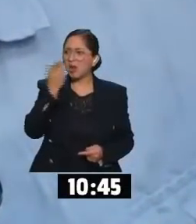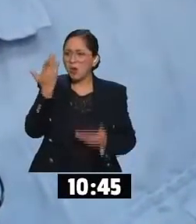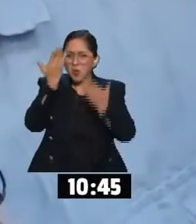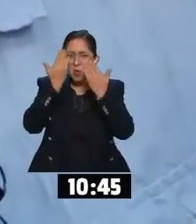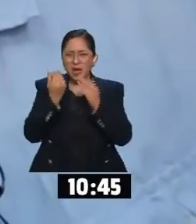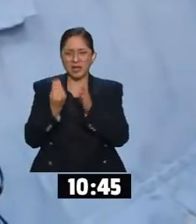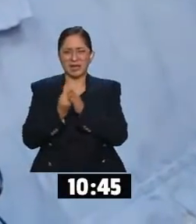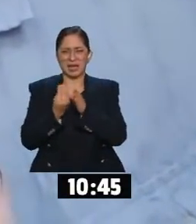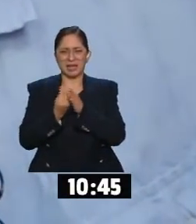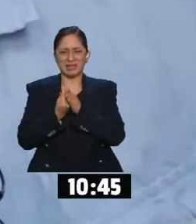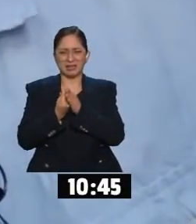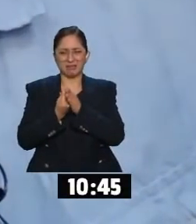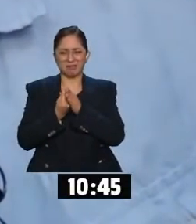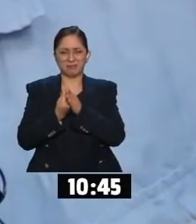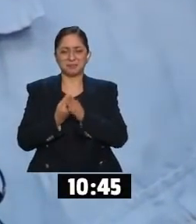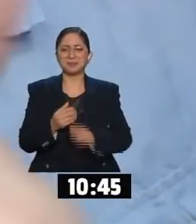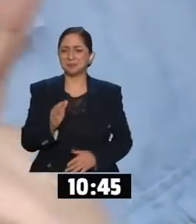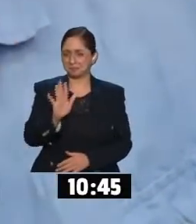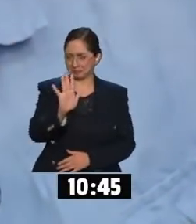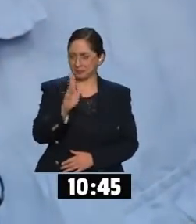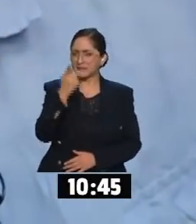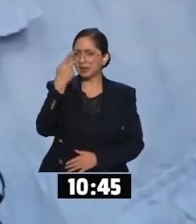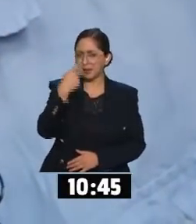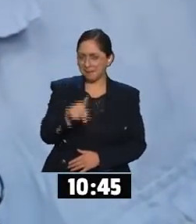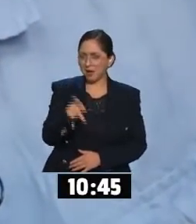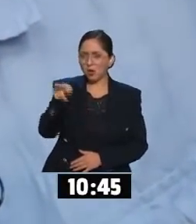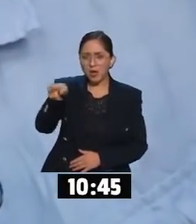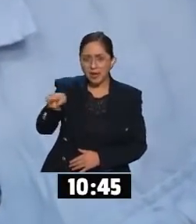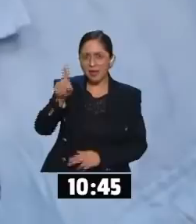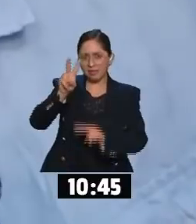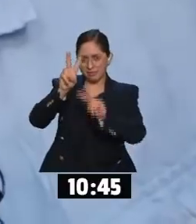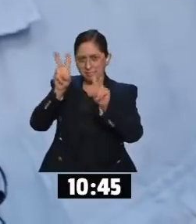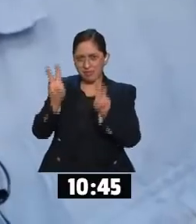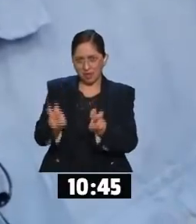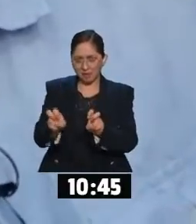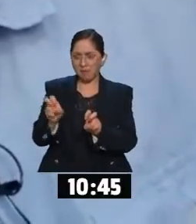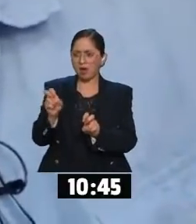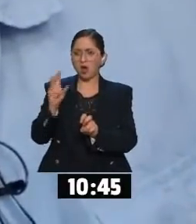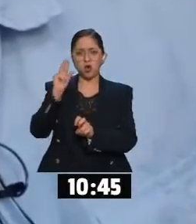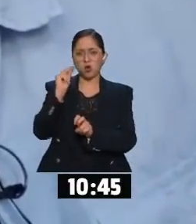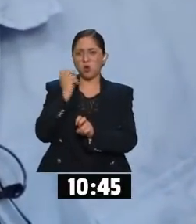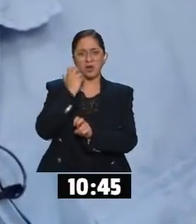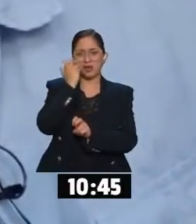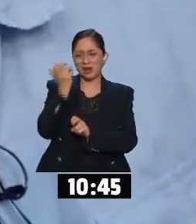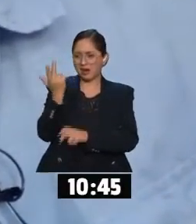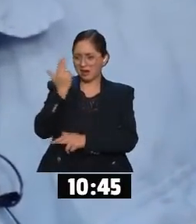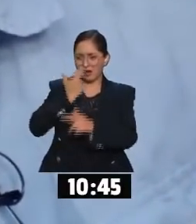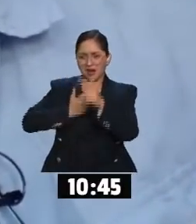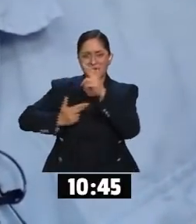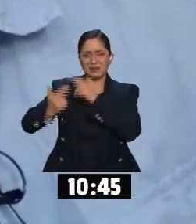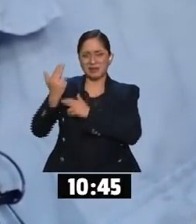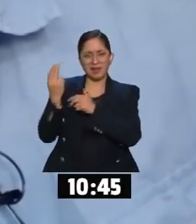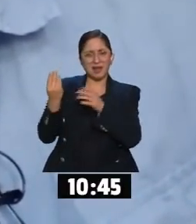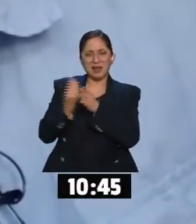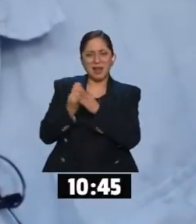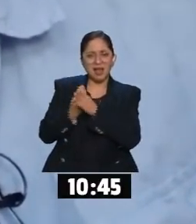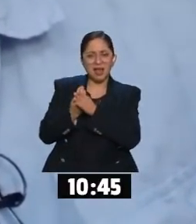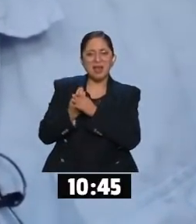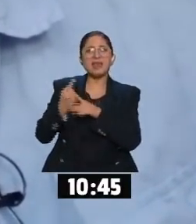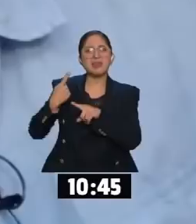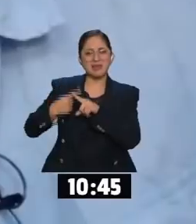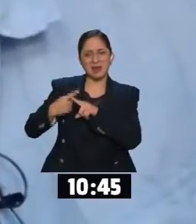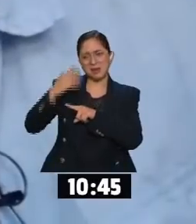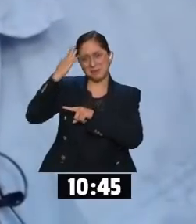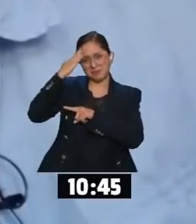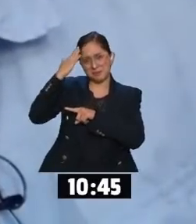no mal recordamos, este rollo de no regresar a clases, pues era el argumento de la Coordinadora Nacional